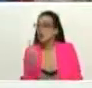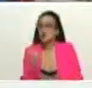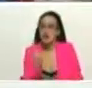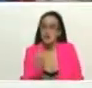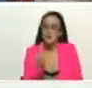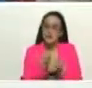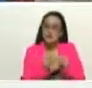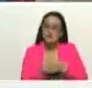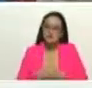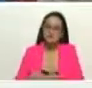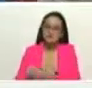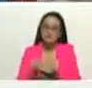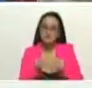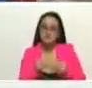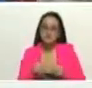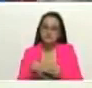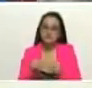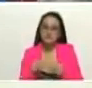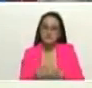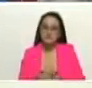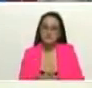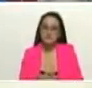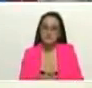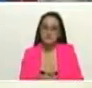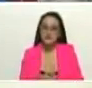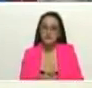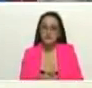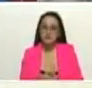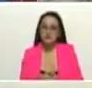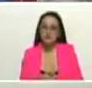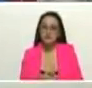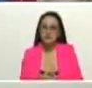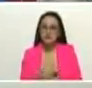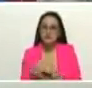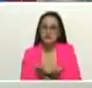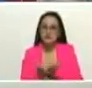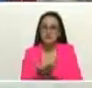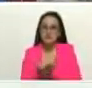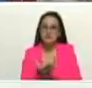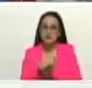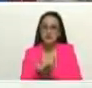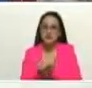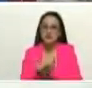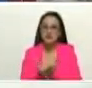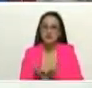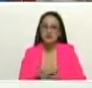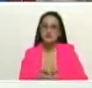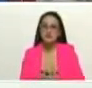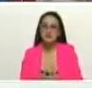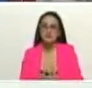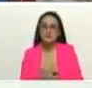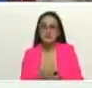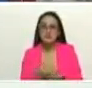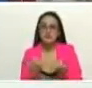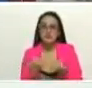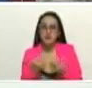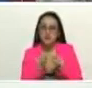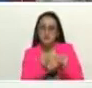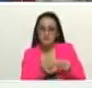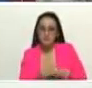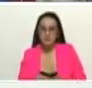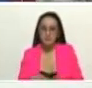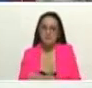para restaurar muros, paredes, puertas, servicios, sino vamos a